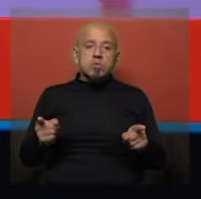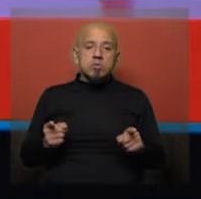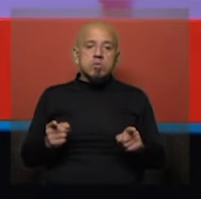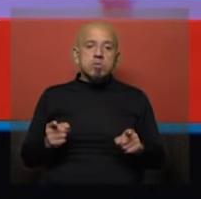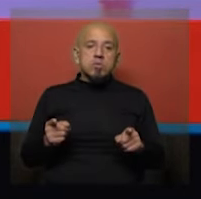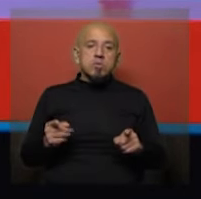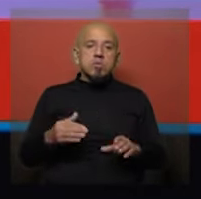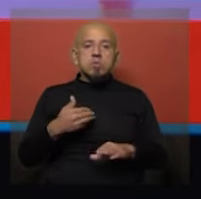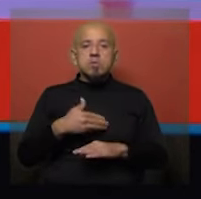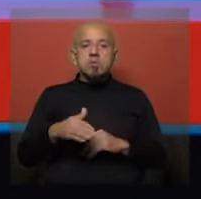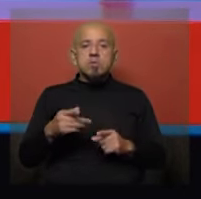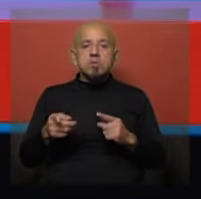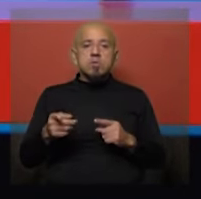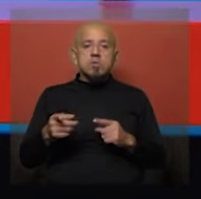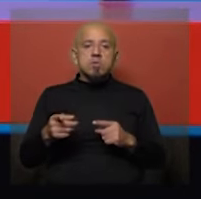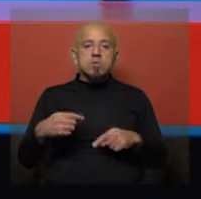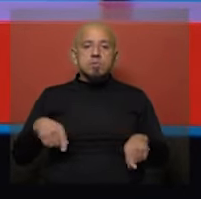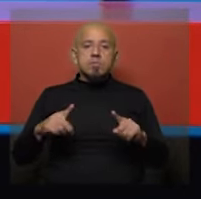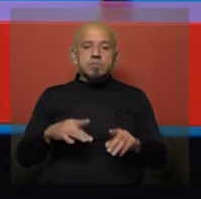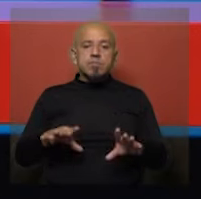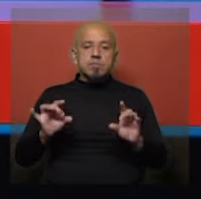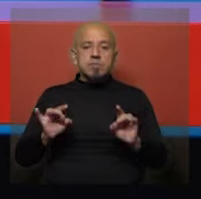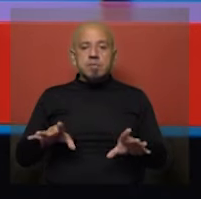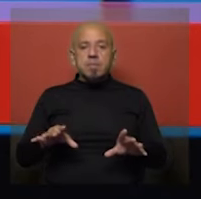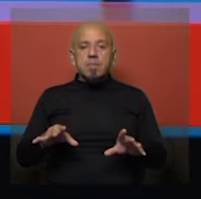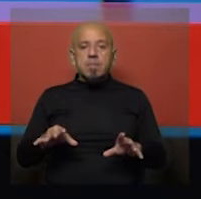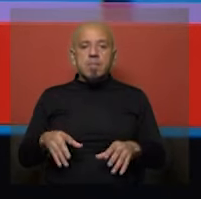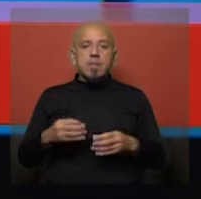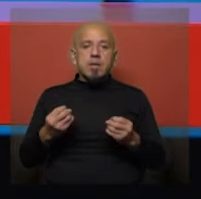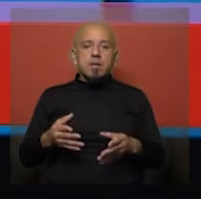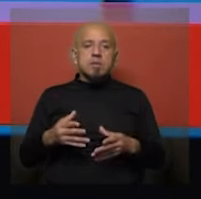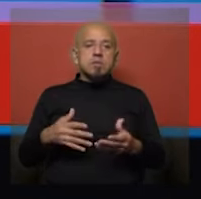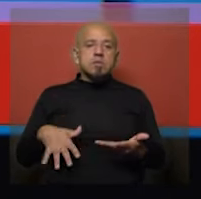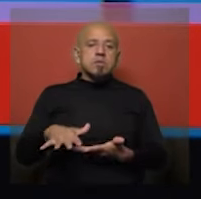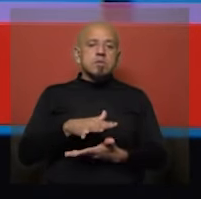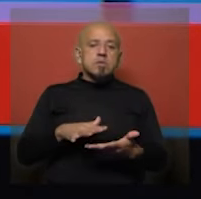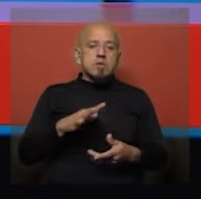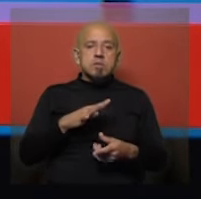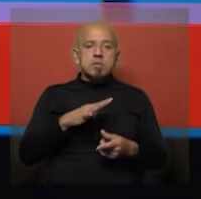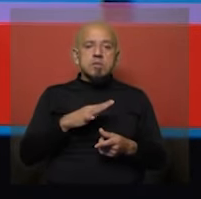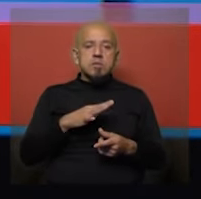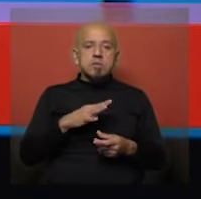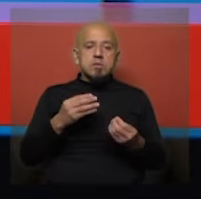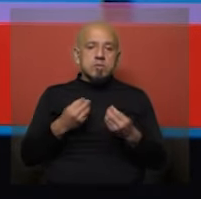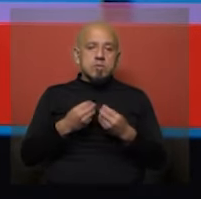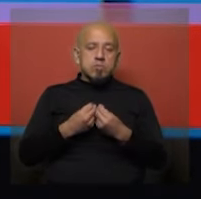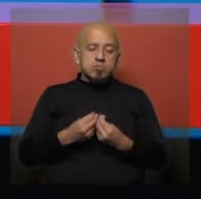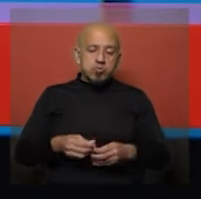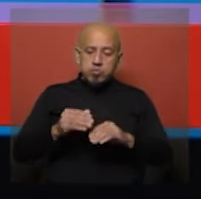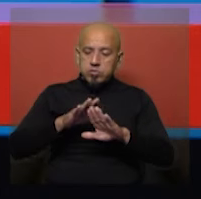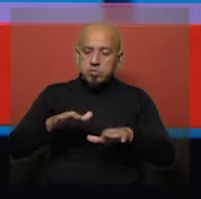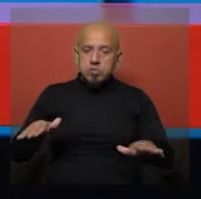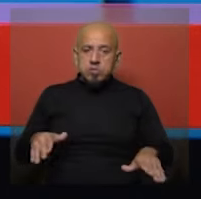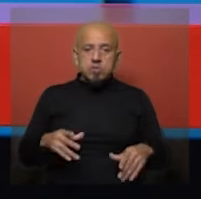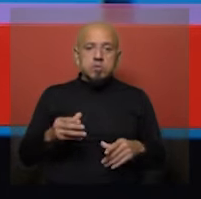lo dejamos como dec tú lo dejamos pasar por alto lo naturalizamos porque en el contexto donde trabajamos vemos muchos de estos niños este